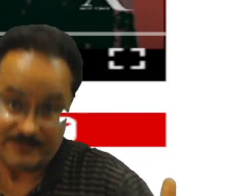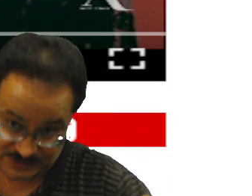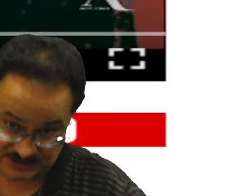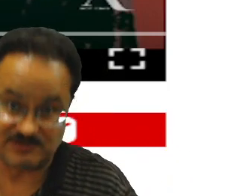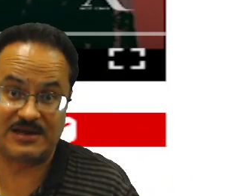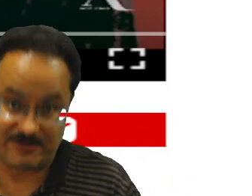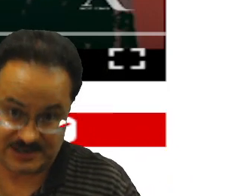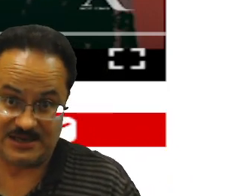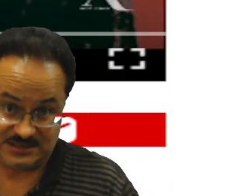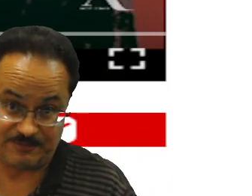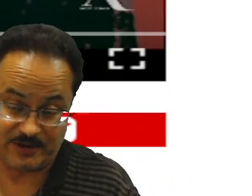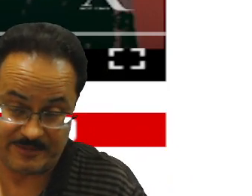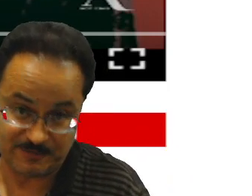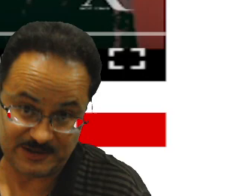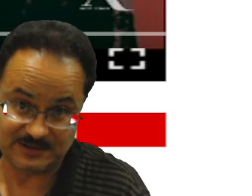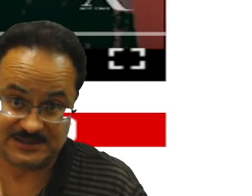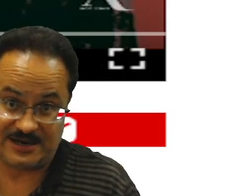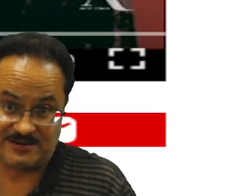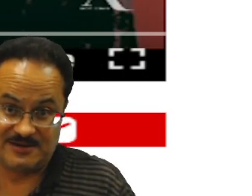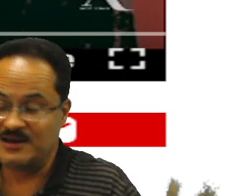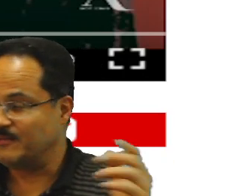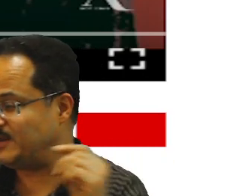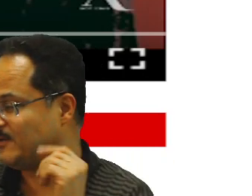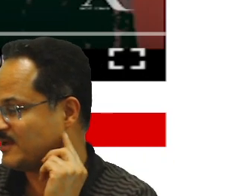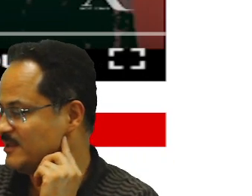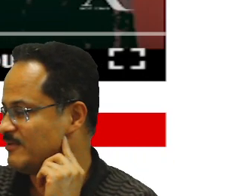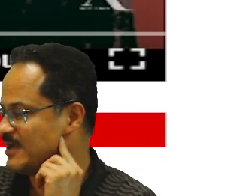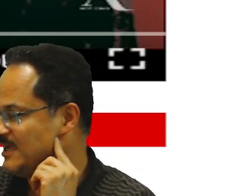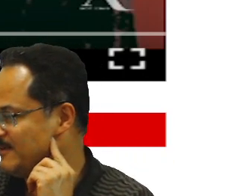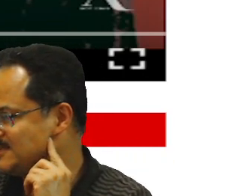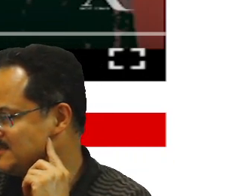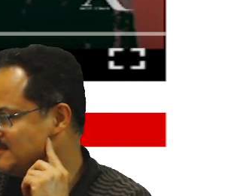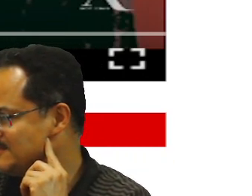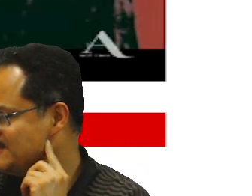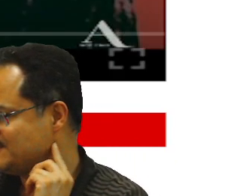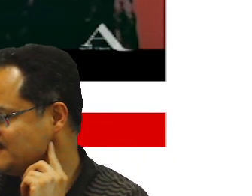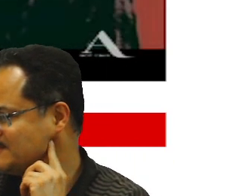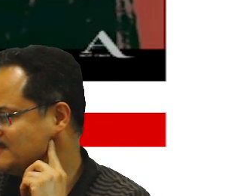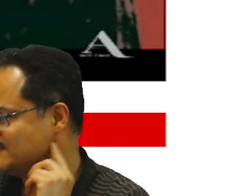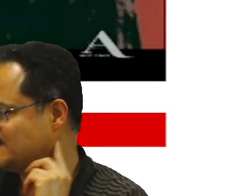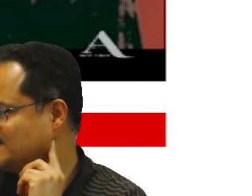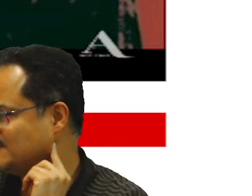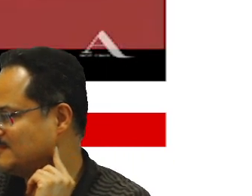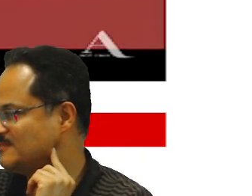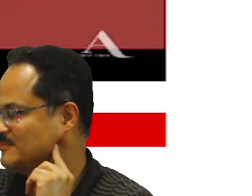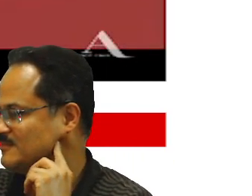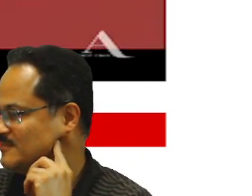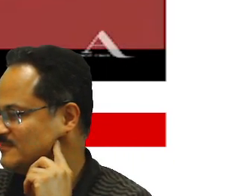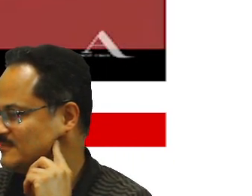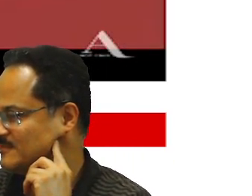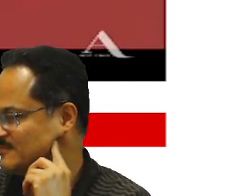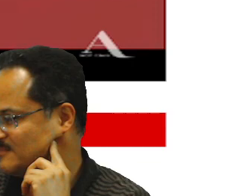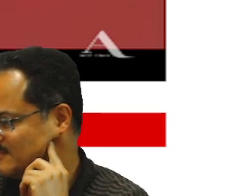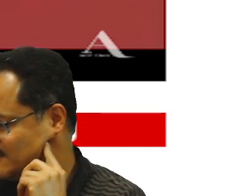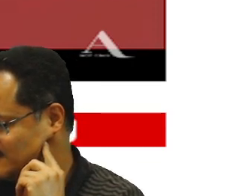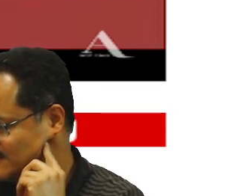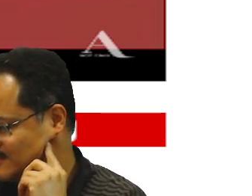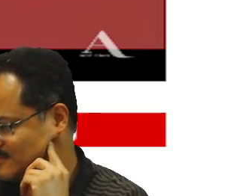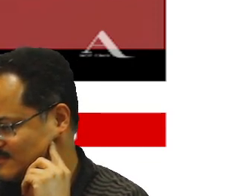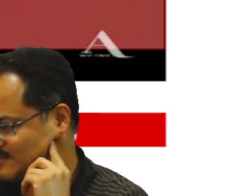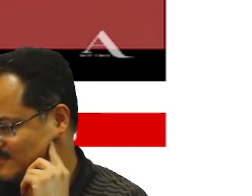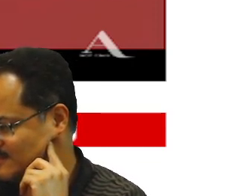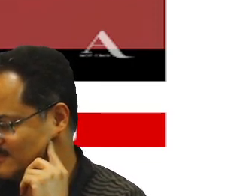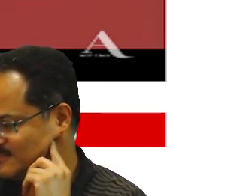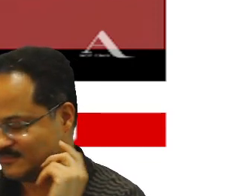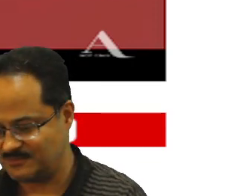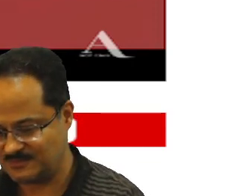desmemoria pues eso es lo que hago aquí en este programa de opinión en serio miren lo que dijo aquella vez los negocios más jugosos que